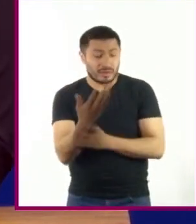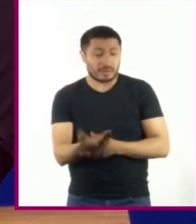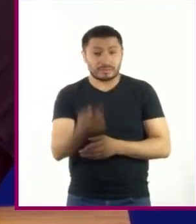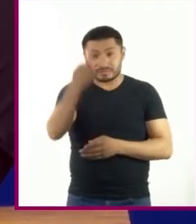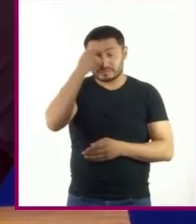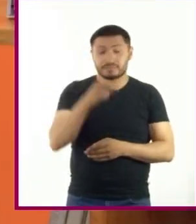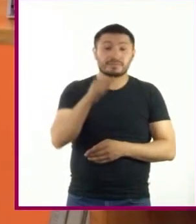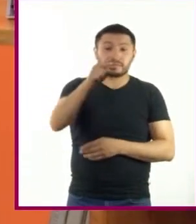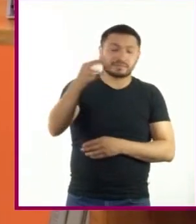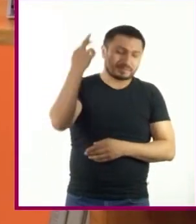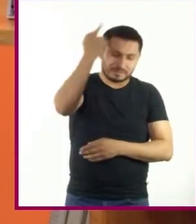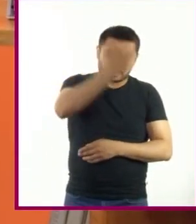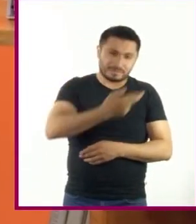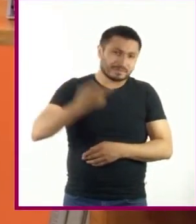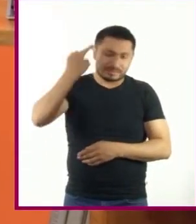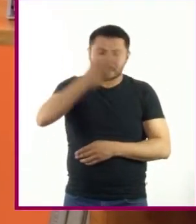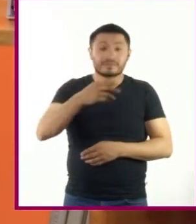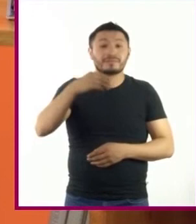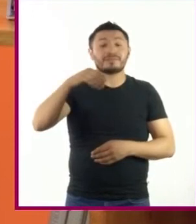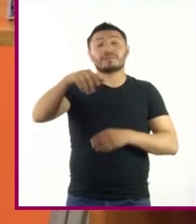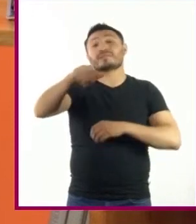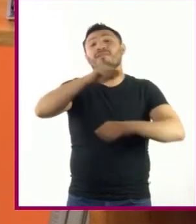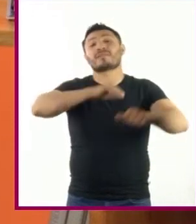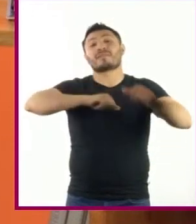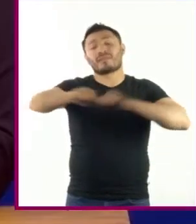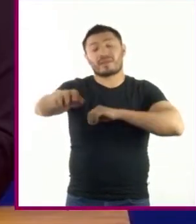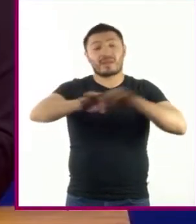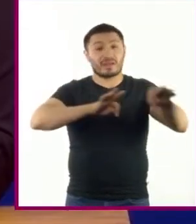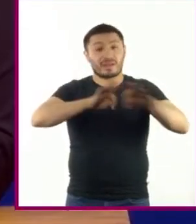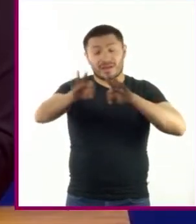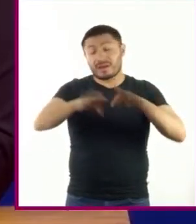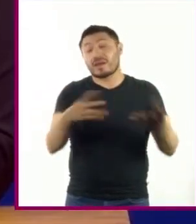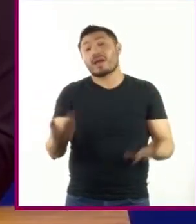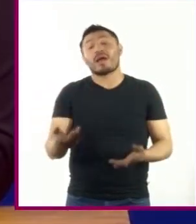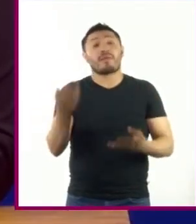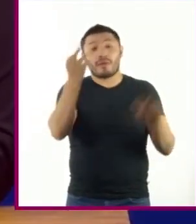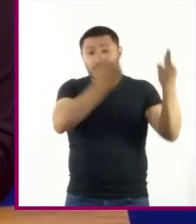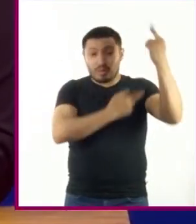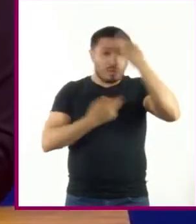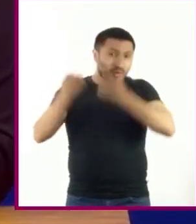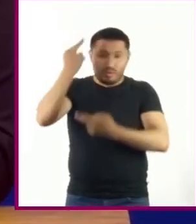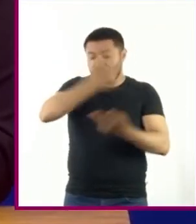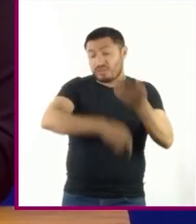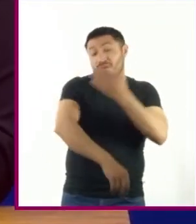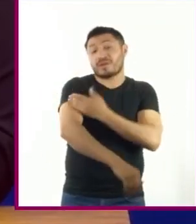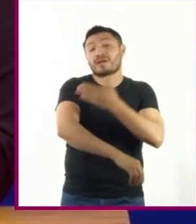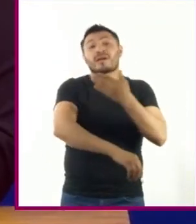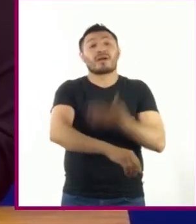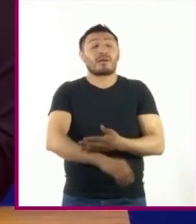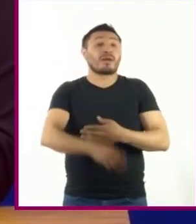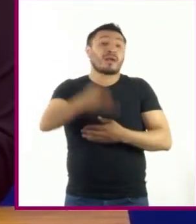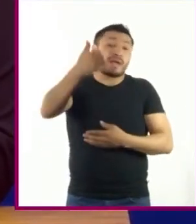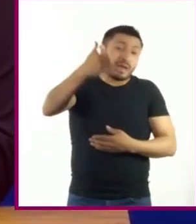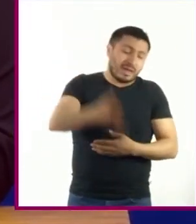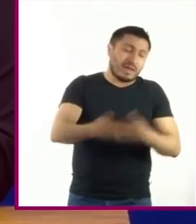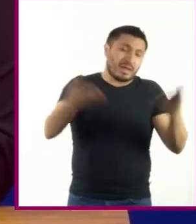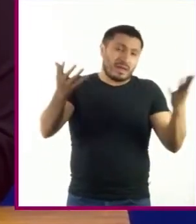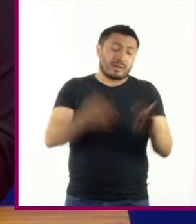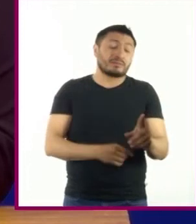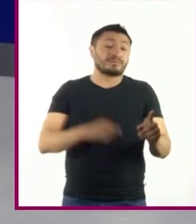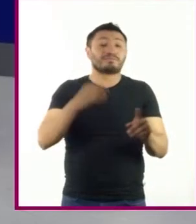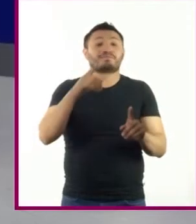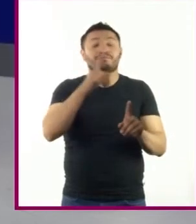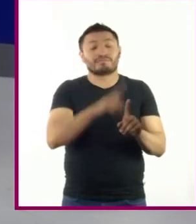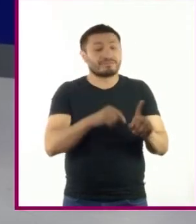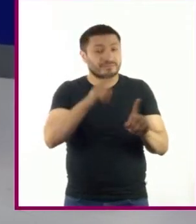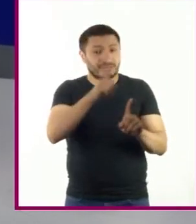de revisión. Ser empáticos hacia el trabajo que revisan de otras personas y, claro, realizar una crítica y